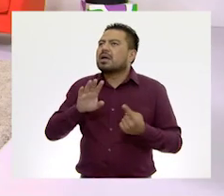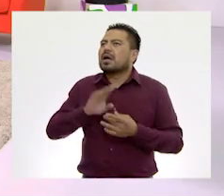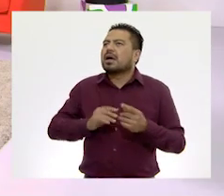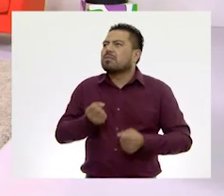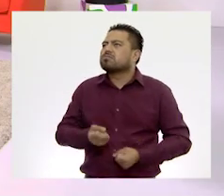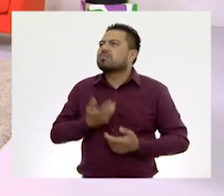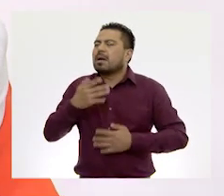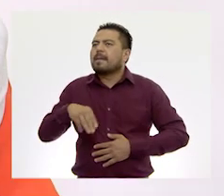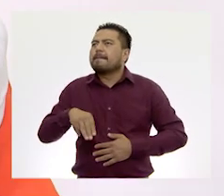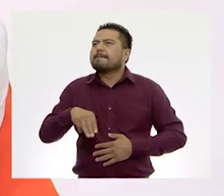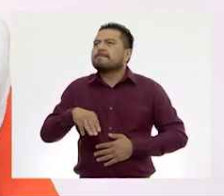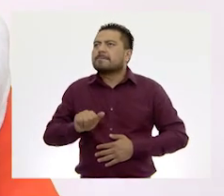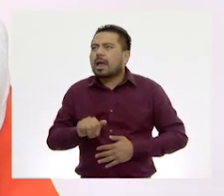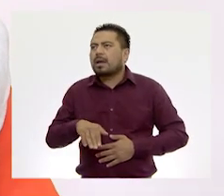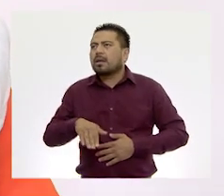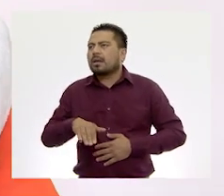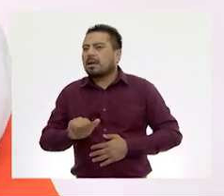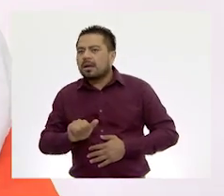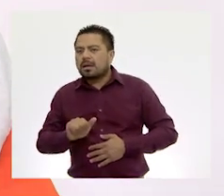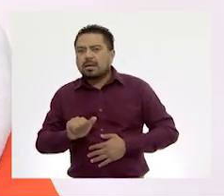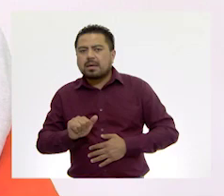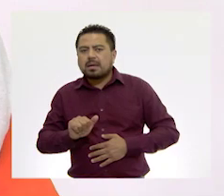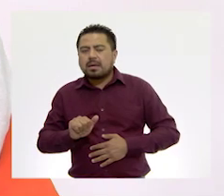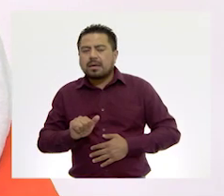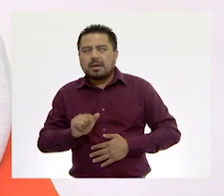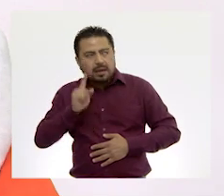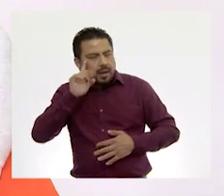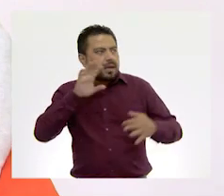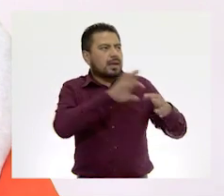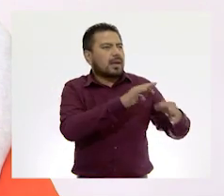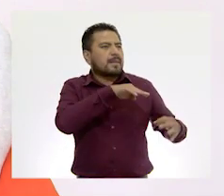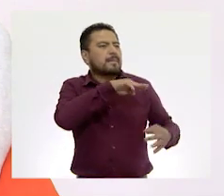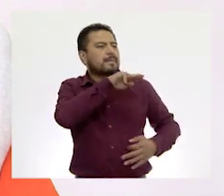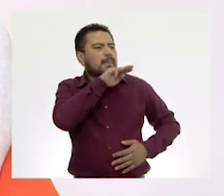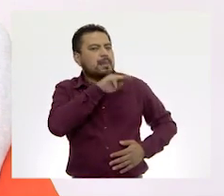mamá, inmediatamente le remite a mamá, ¿no?